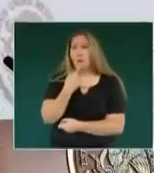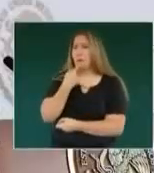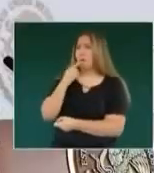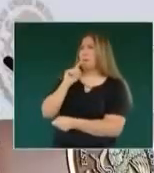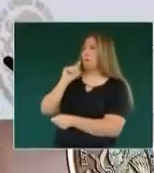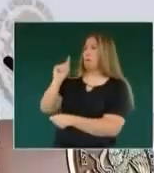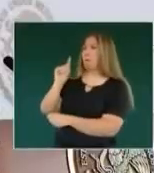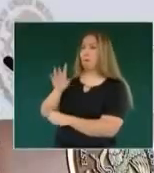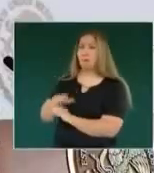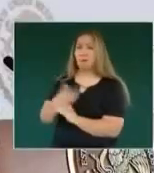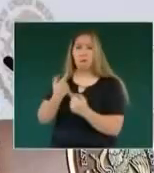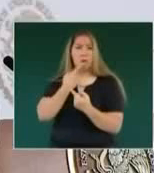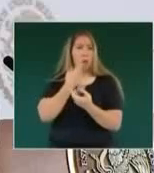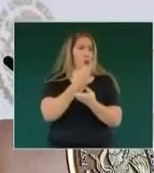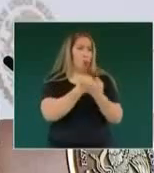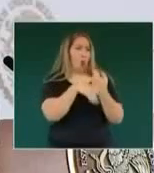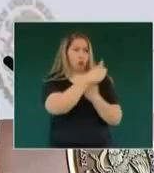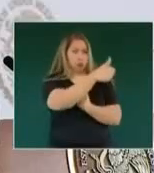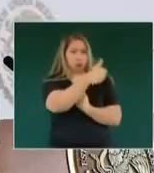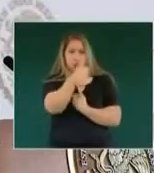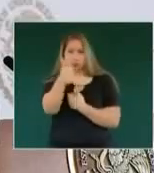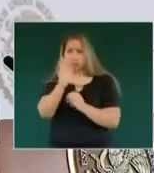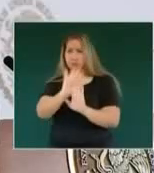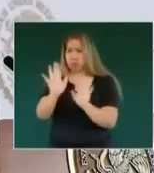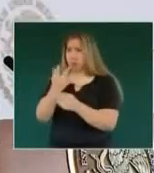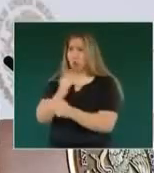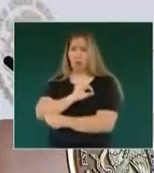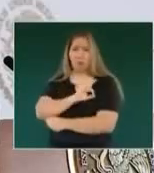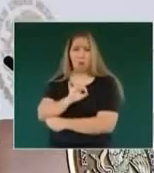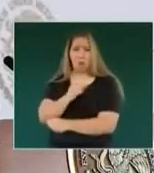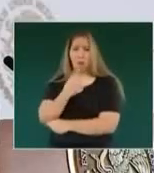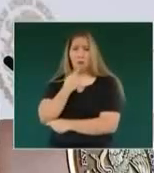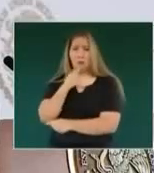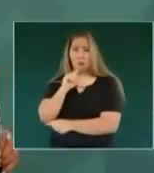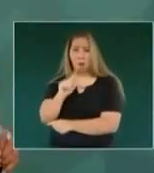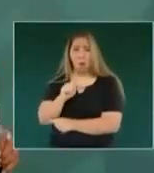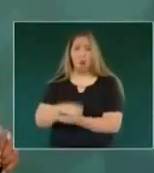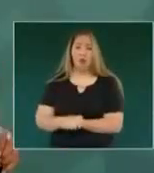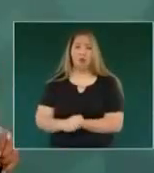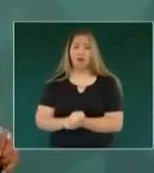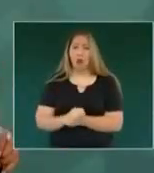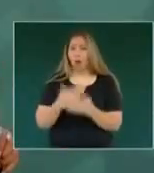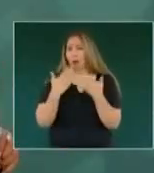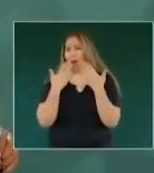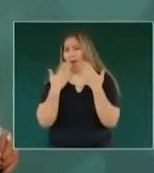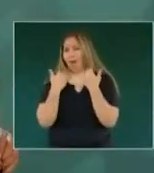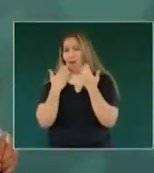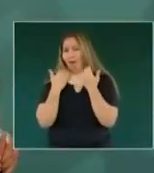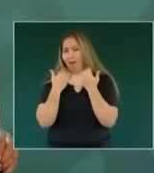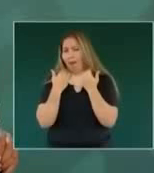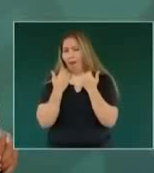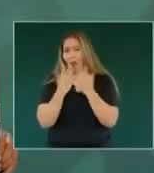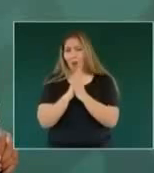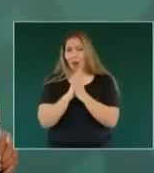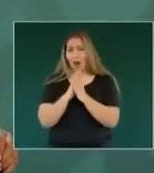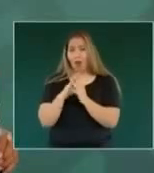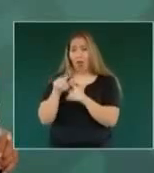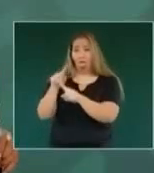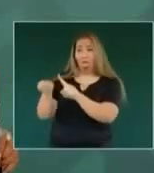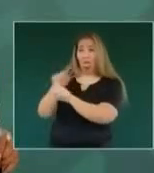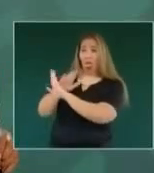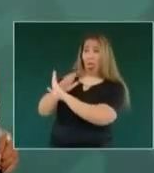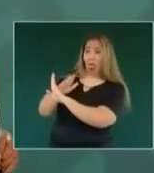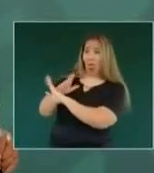ya no tendrán cabida en este proceso. La compra de votos con migajas como despensas, los acarreados, el relleno de urnas, el voto